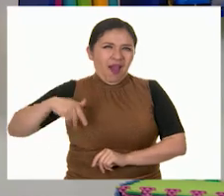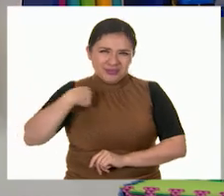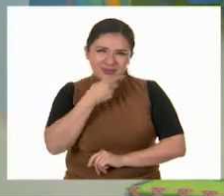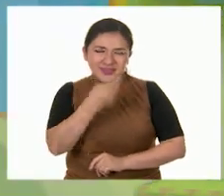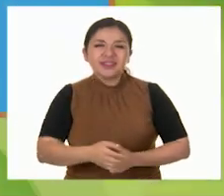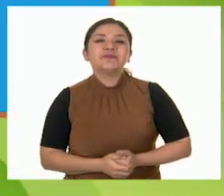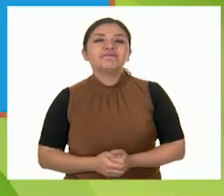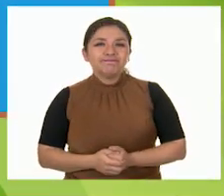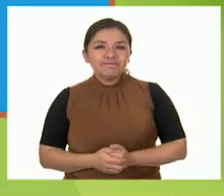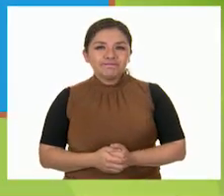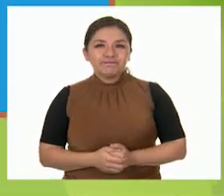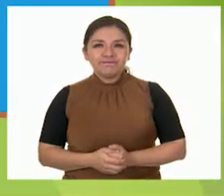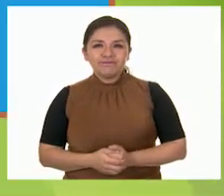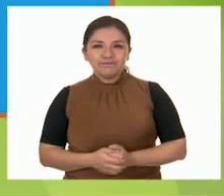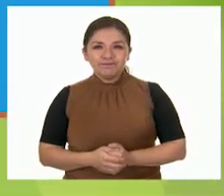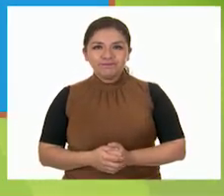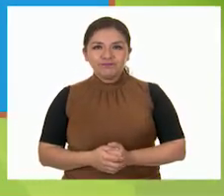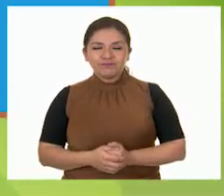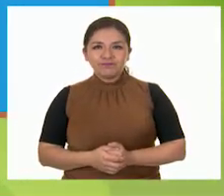Sí.